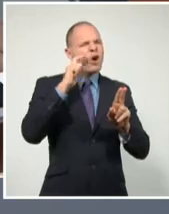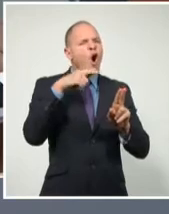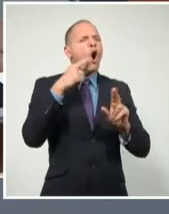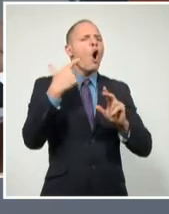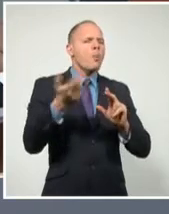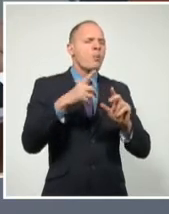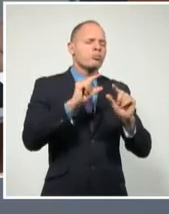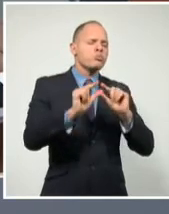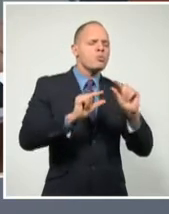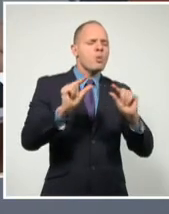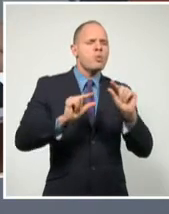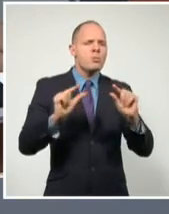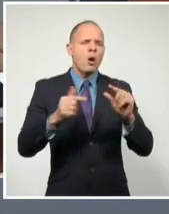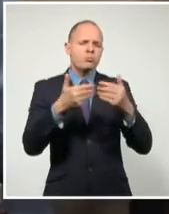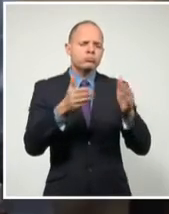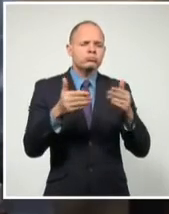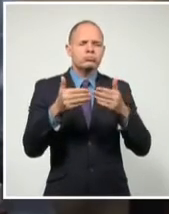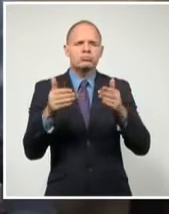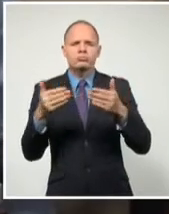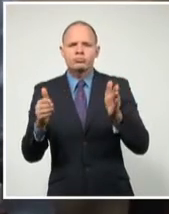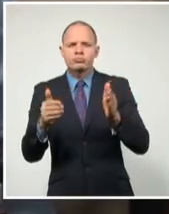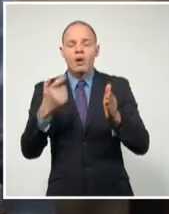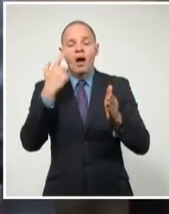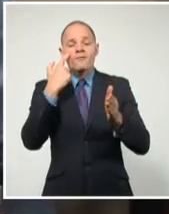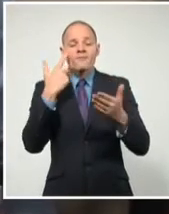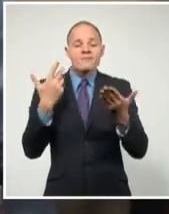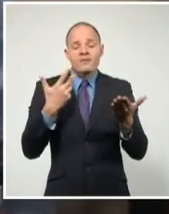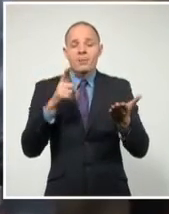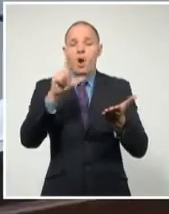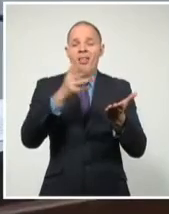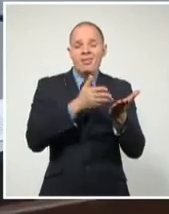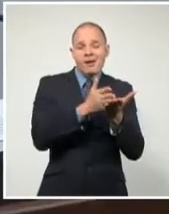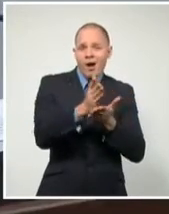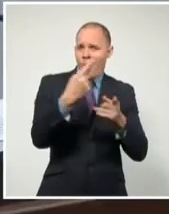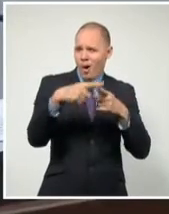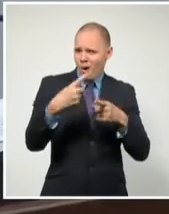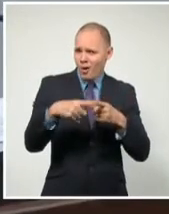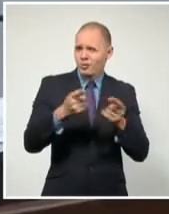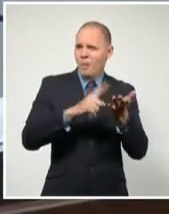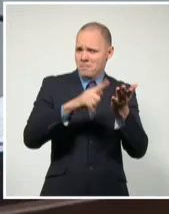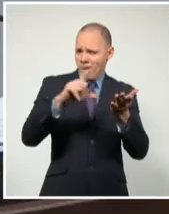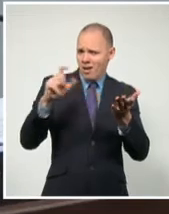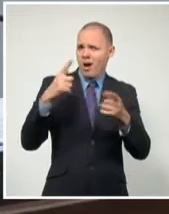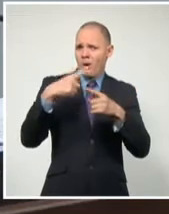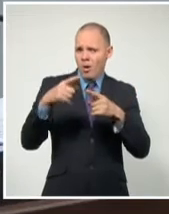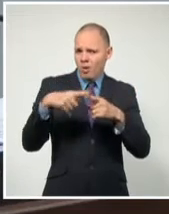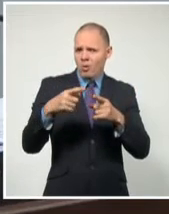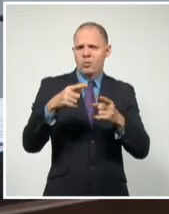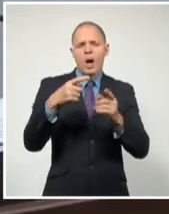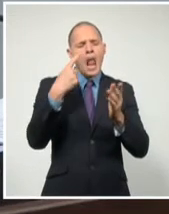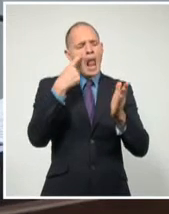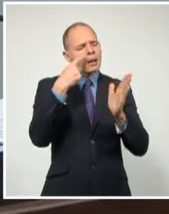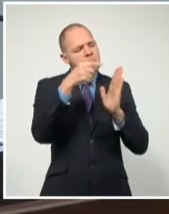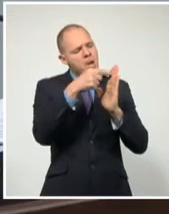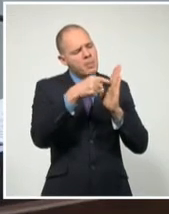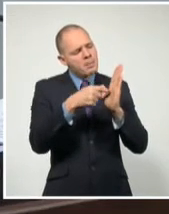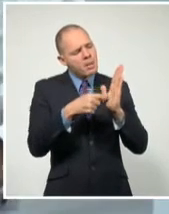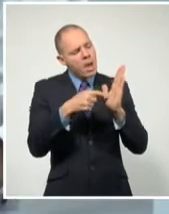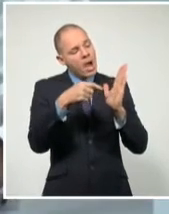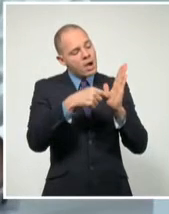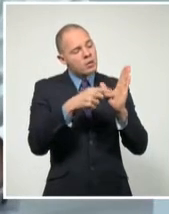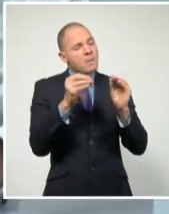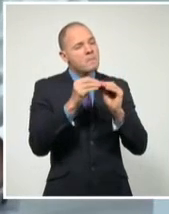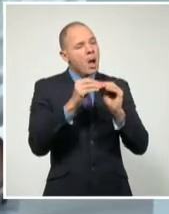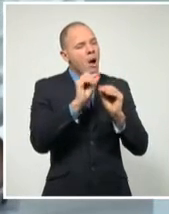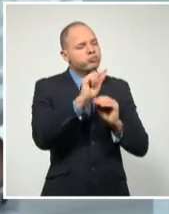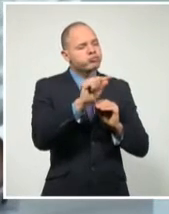imprescindible encontrar apoyo en los lineamientos de la política económica y social del partido y la revolución y en la base del Plan Nacional. Todo esto